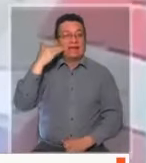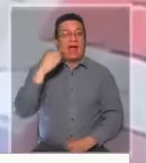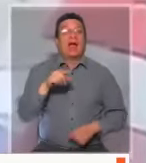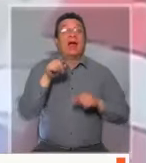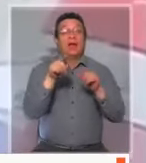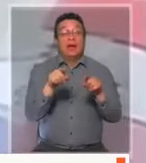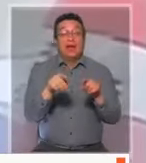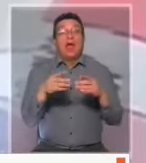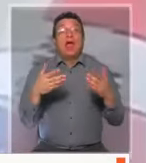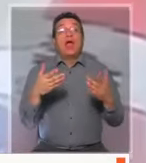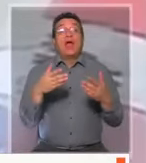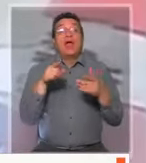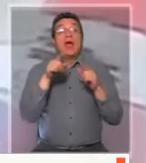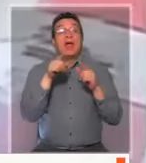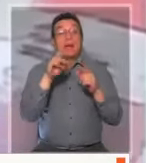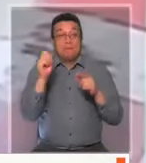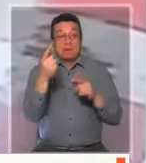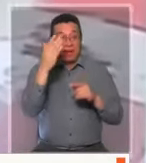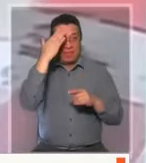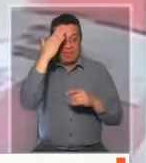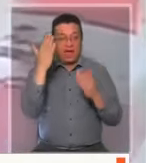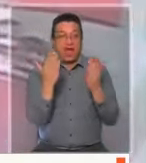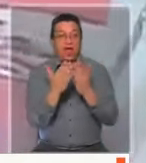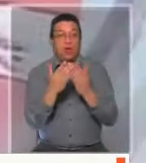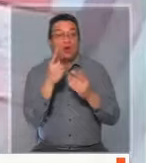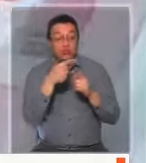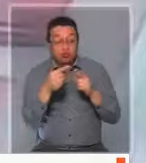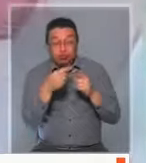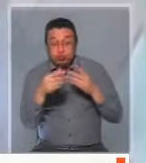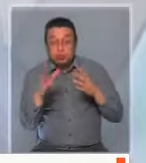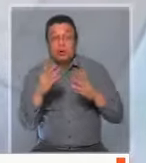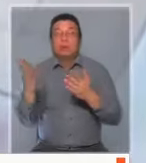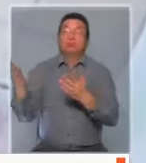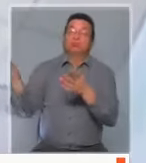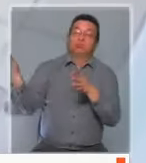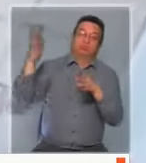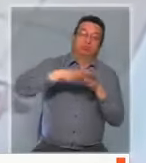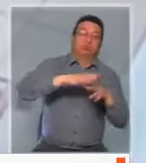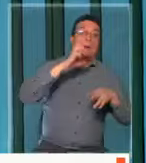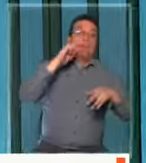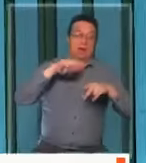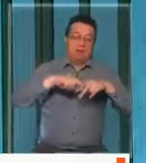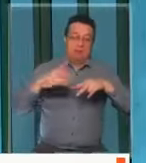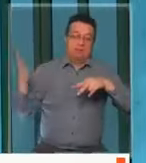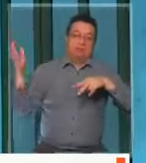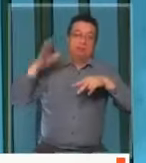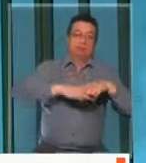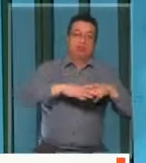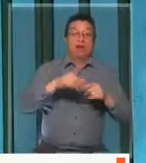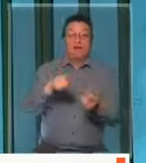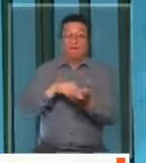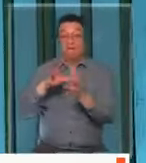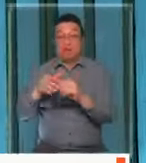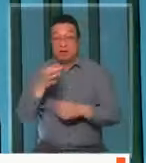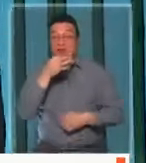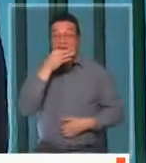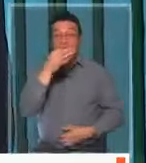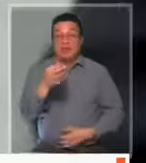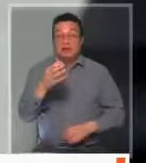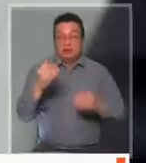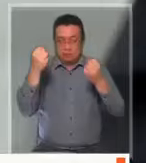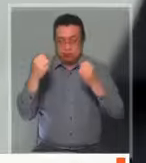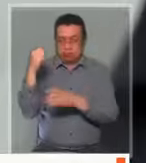habían pasado desde su primer día de clases, cuando un estante cae sobre una de sus piernas. La familia denuncia que el mueble no estaba anclado